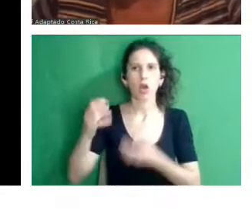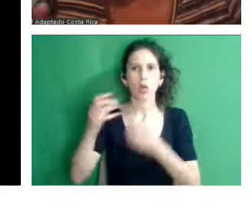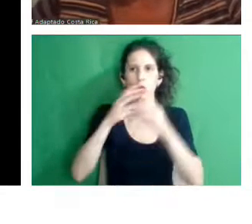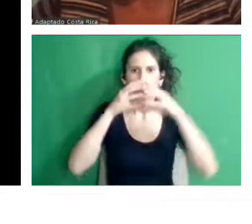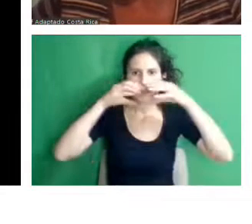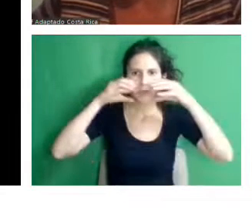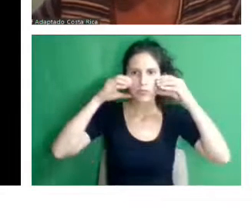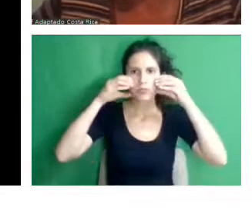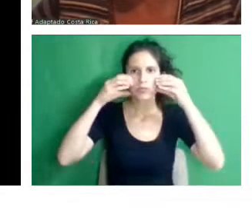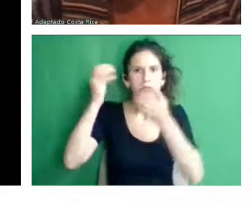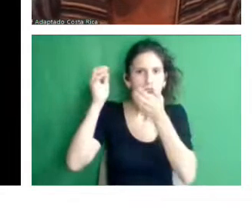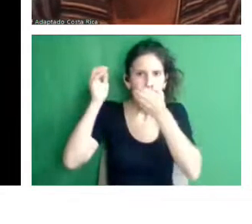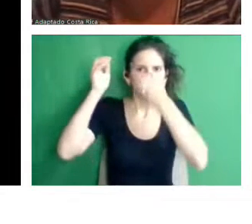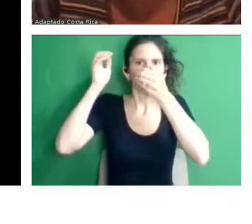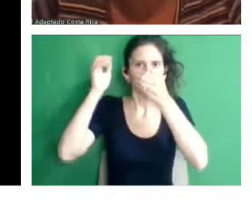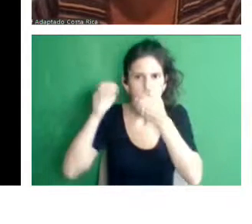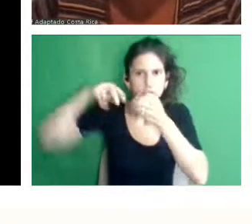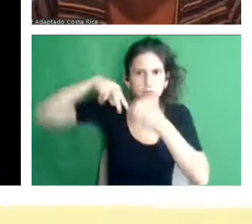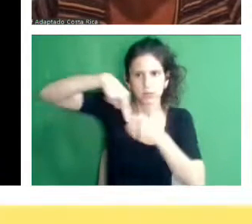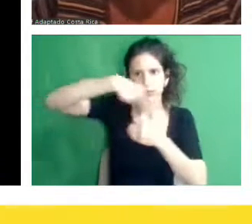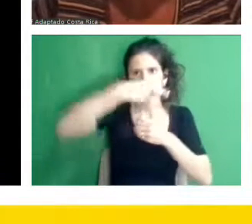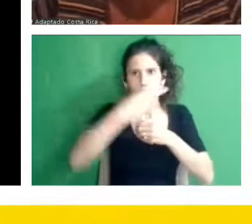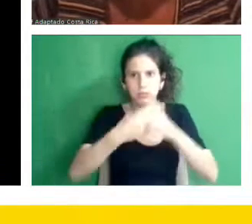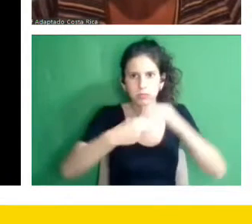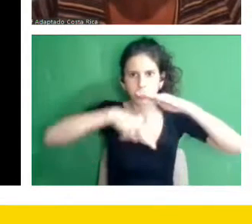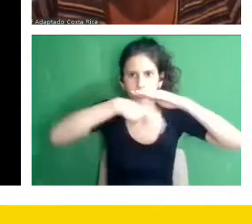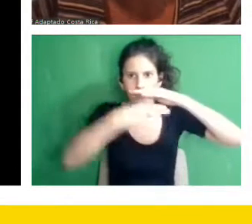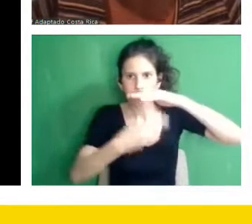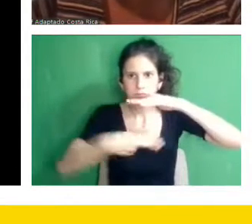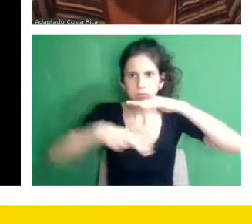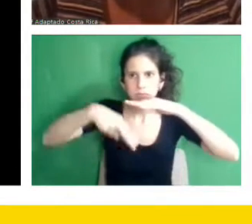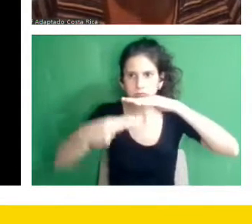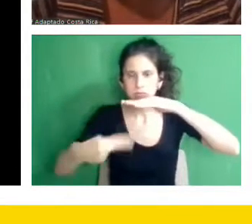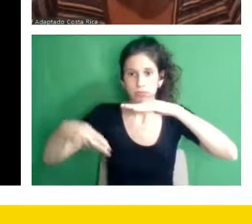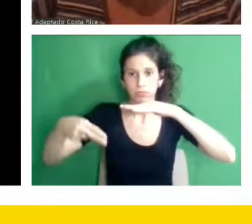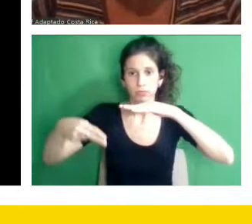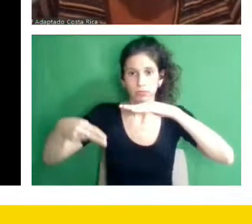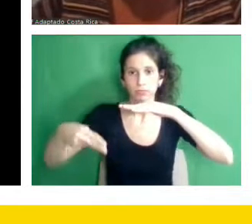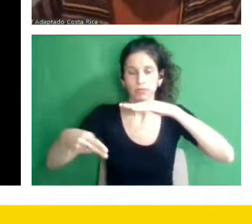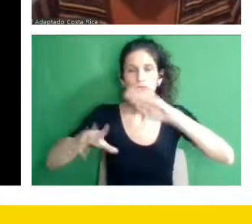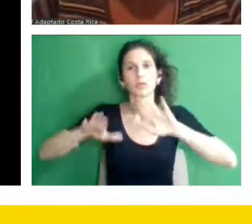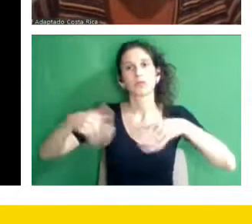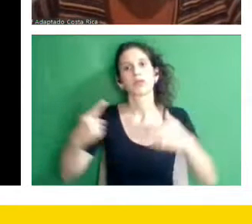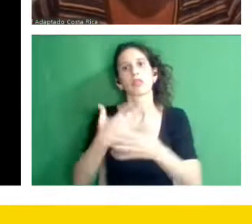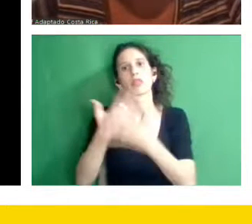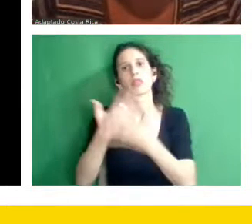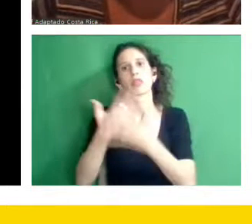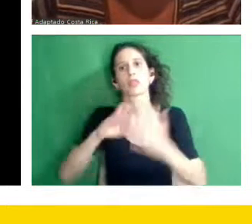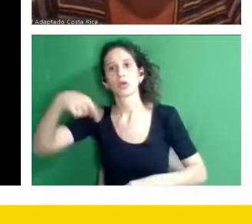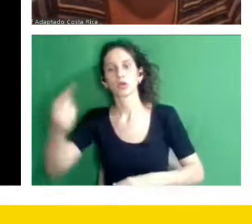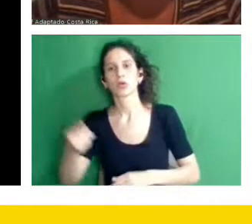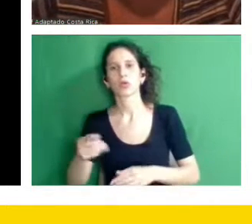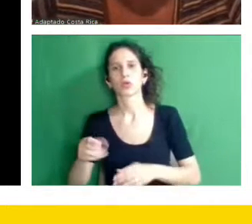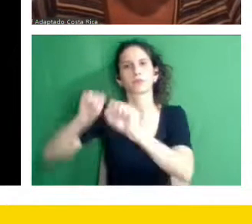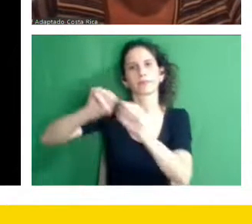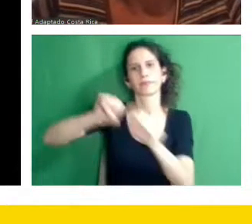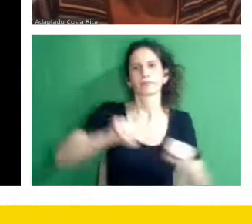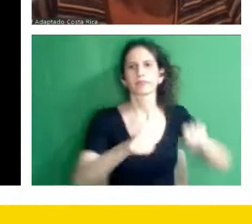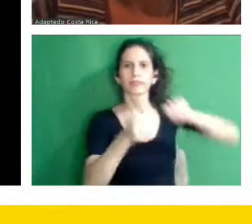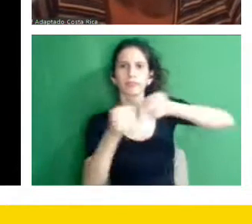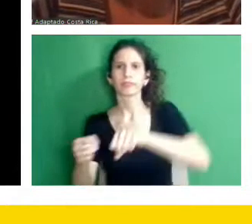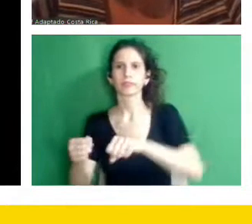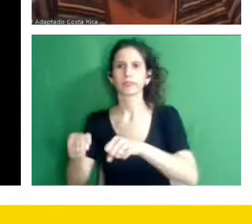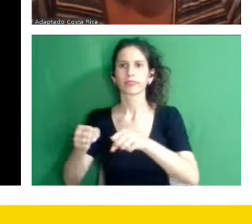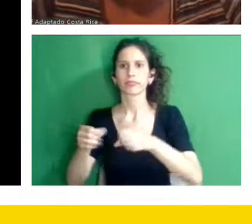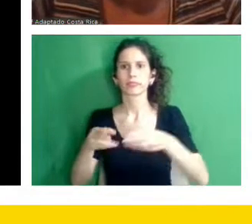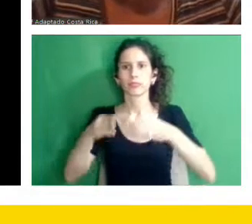como kayak y bueno, pues un día que fuimos a hacer kayak, iba un amigo que también es usuario de silla de ruedas y que